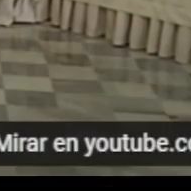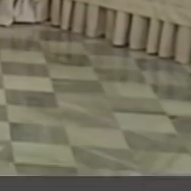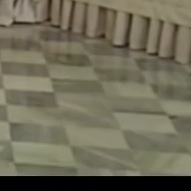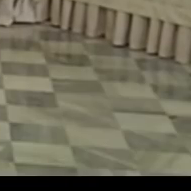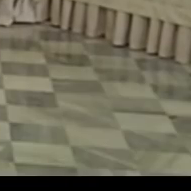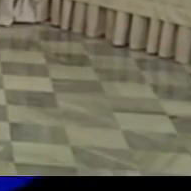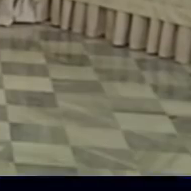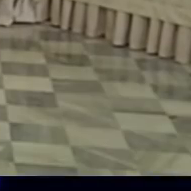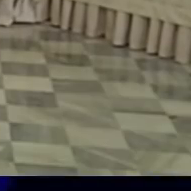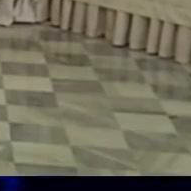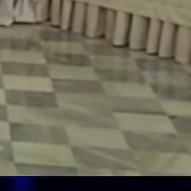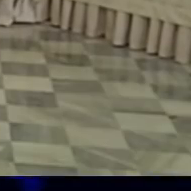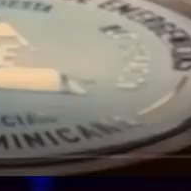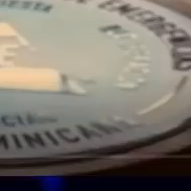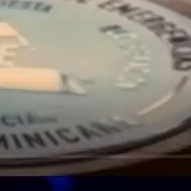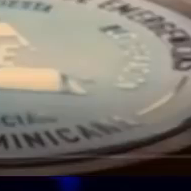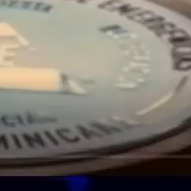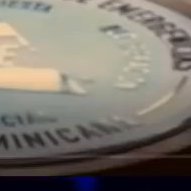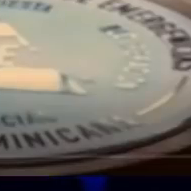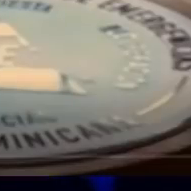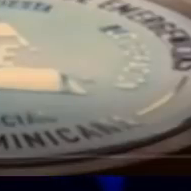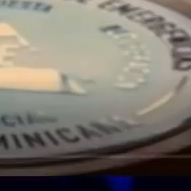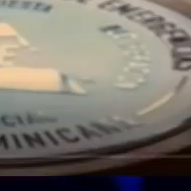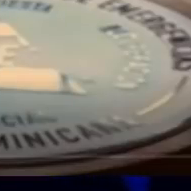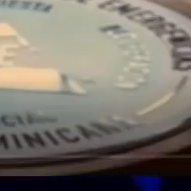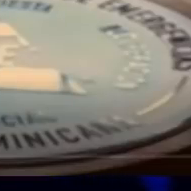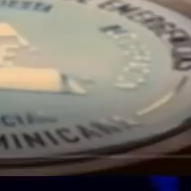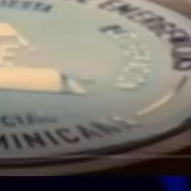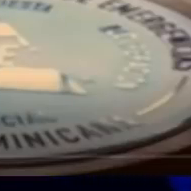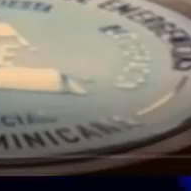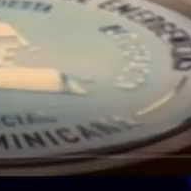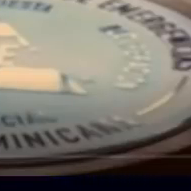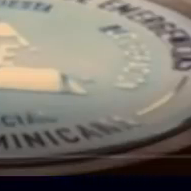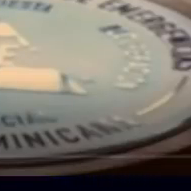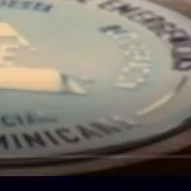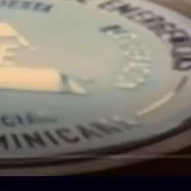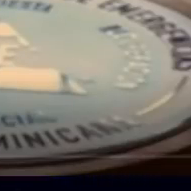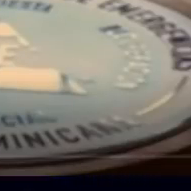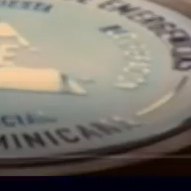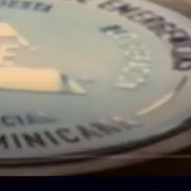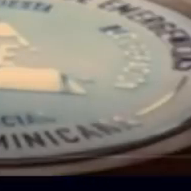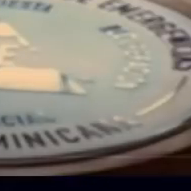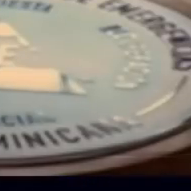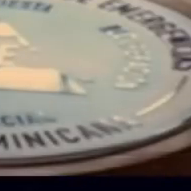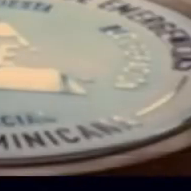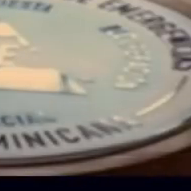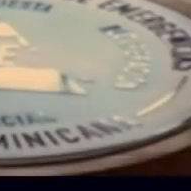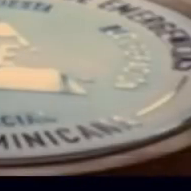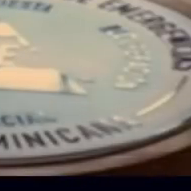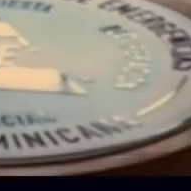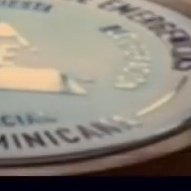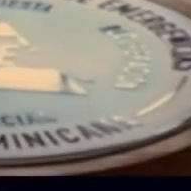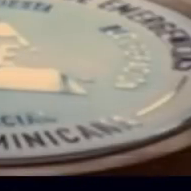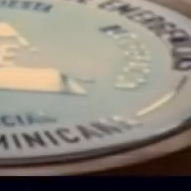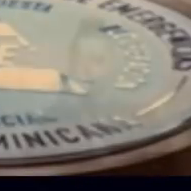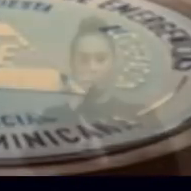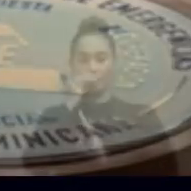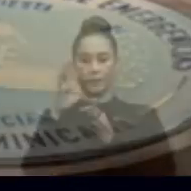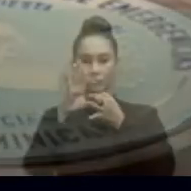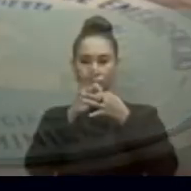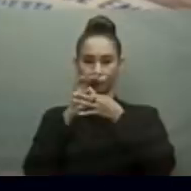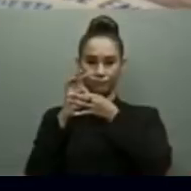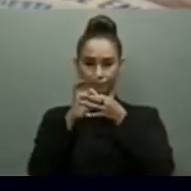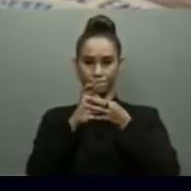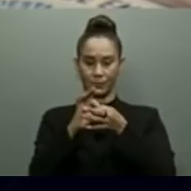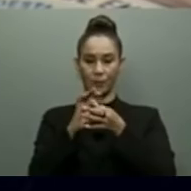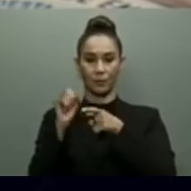Este 20 de octubre, el Centro de Operaciones de Emergencia ejercitará su plan de contingencia de terremoto. Es importante para el país de que te unas